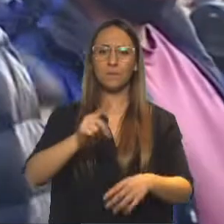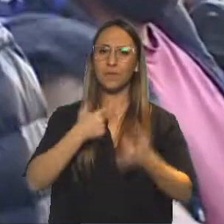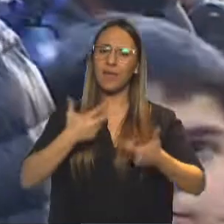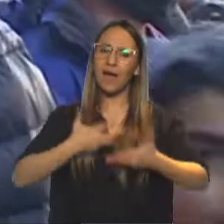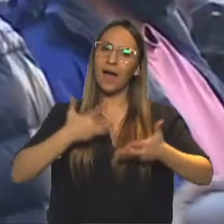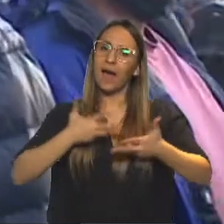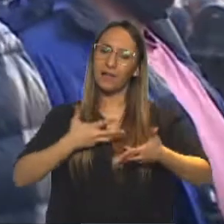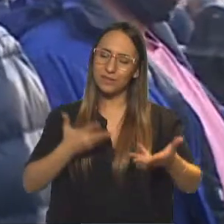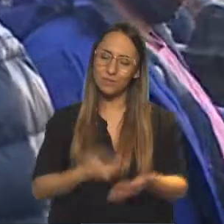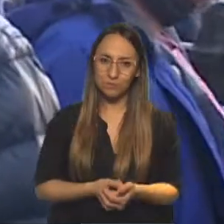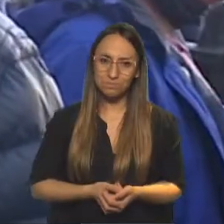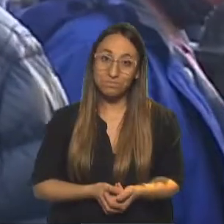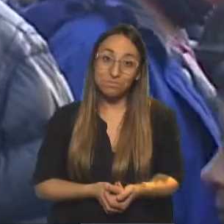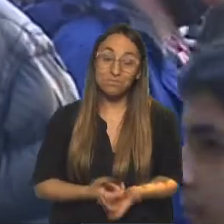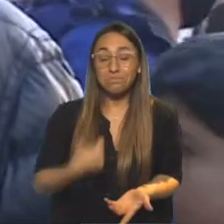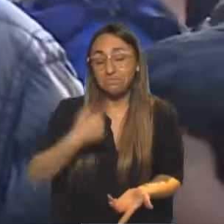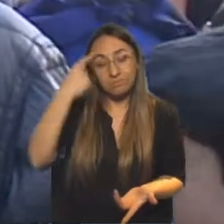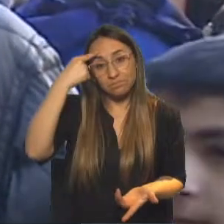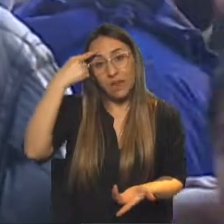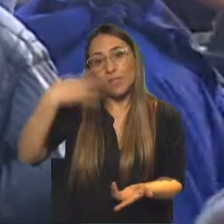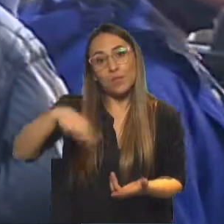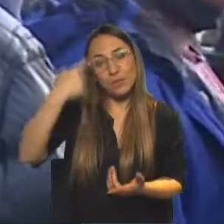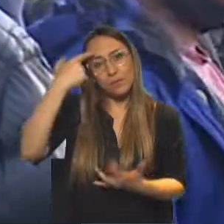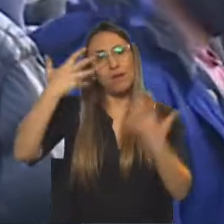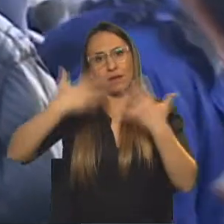Creo que hay que pensar muy bien las cosas porque